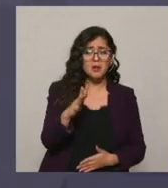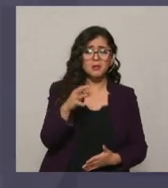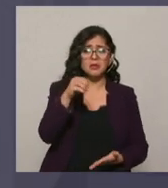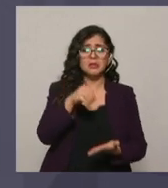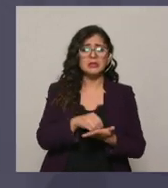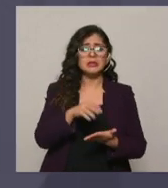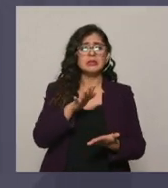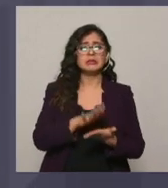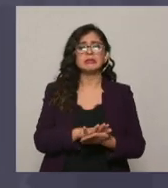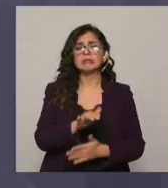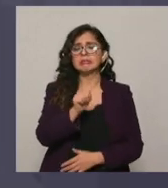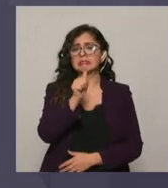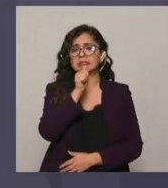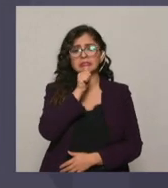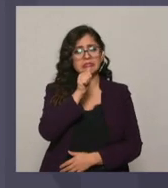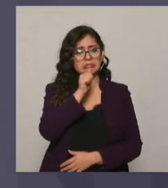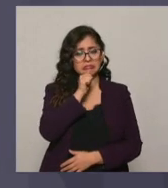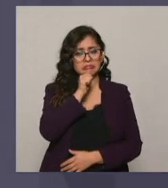no, ninguno.